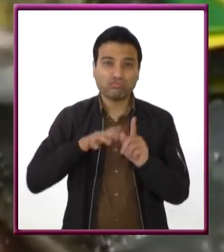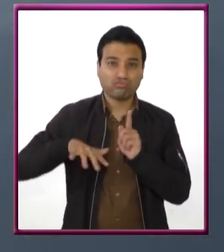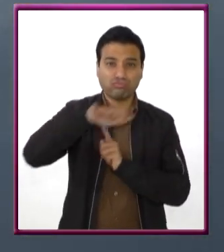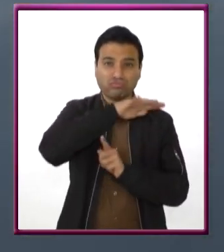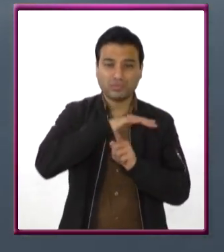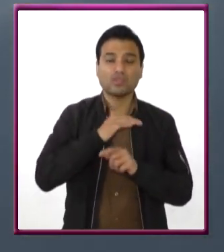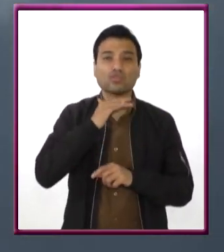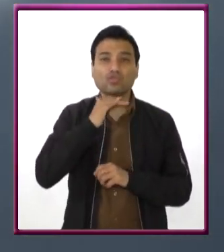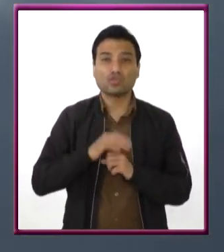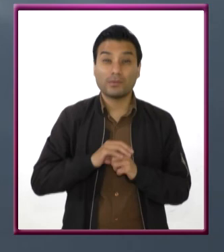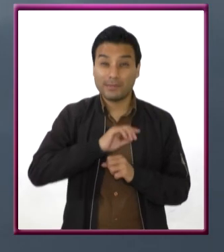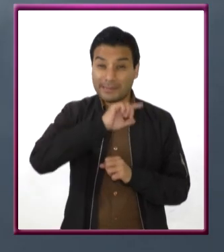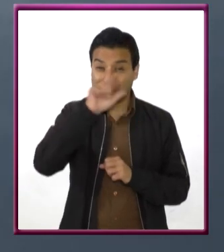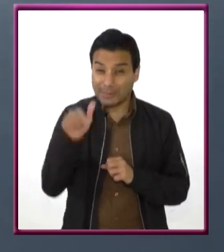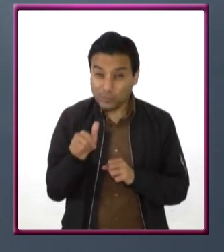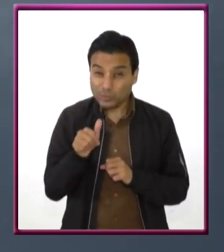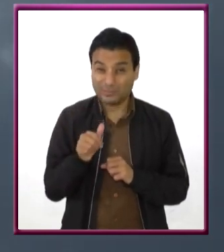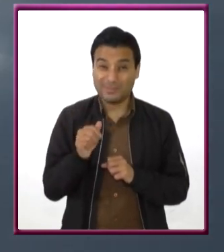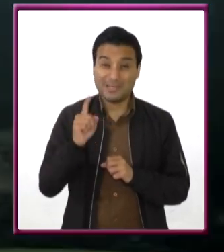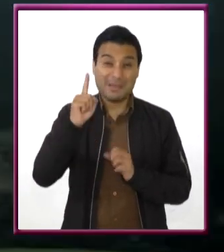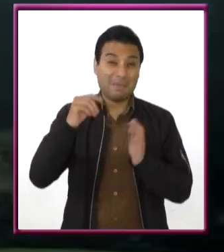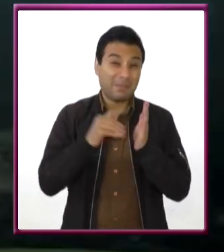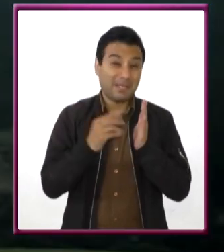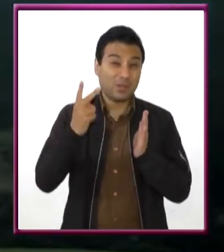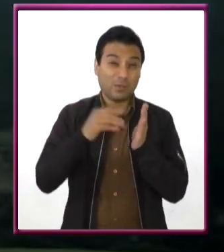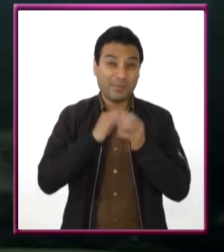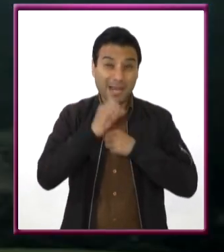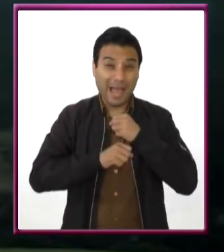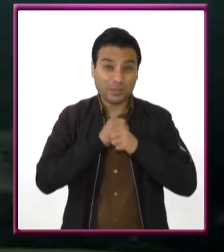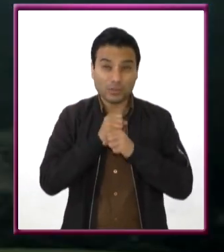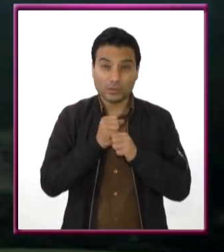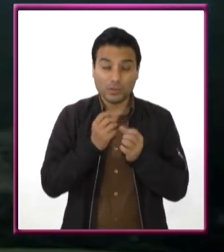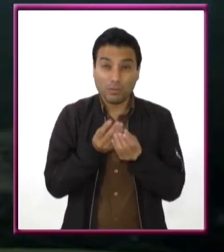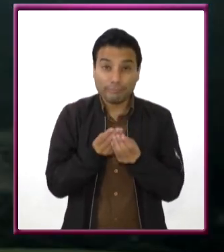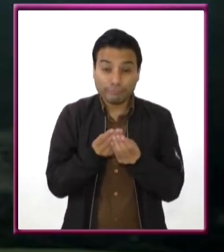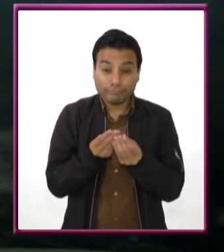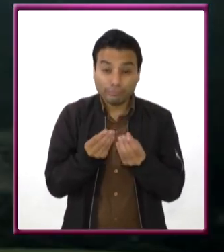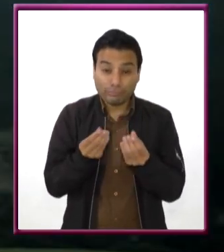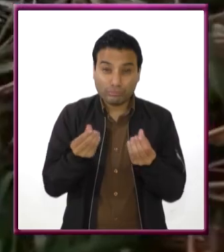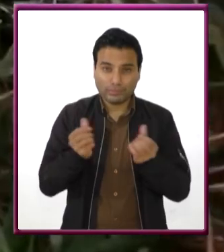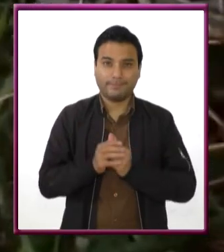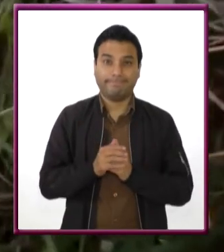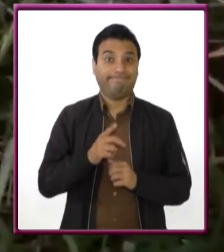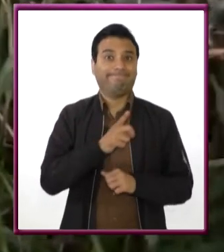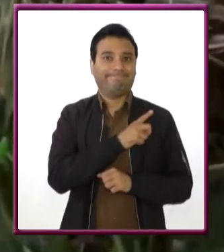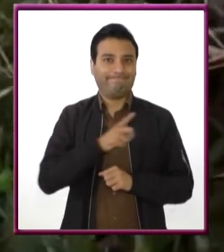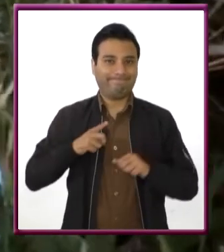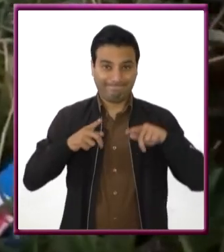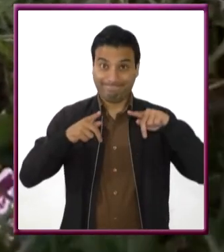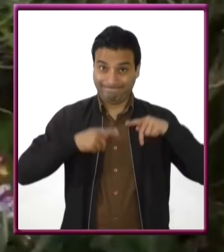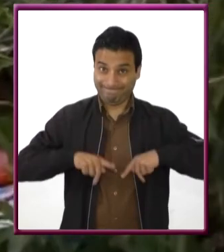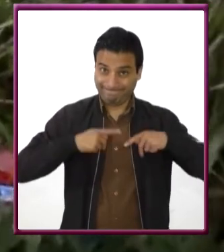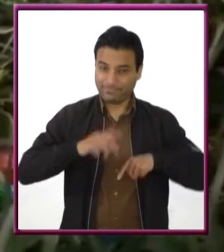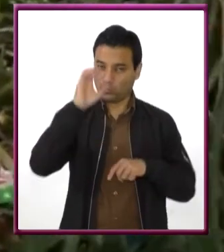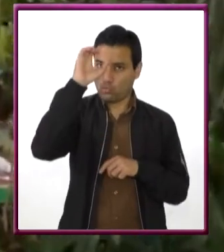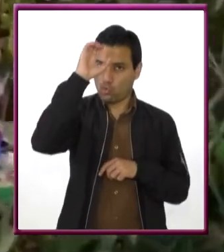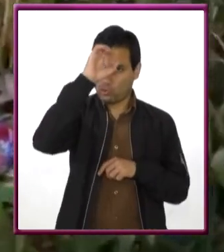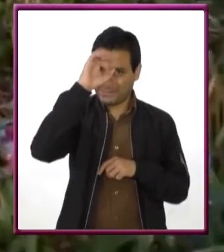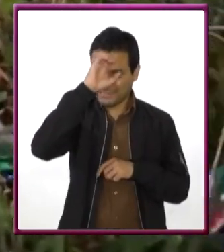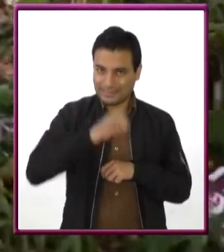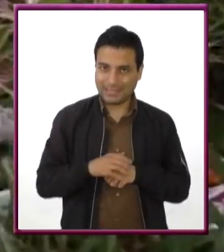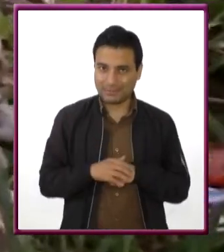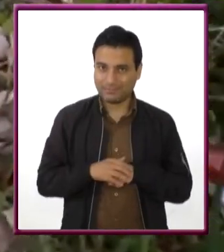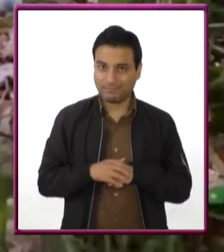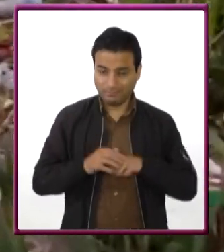provocar cambios que tardan incluso milenios en revertirse. Es fundamental crear conciencia acerca del impacto que las acciones